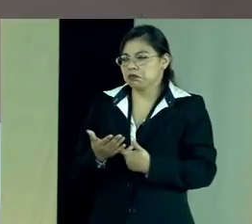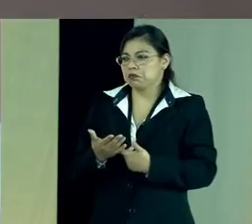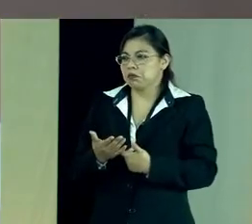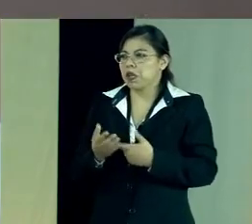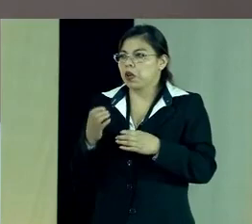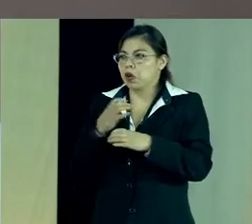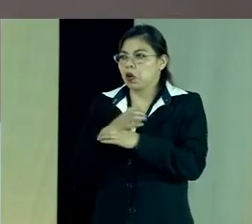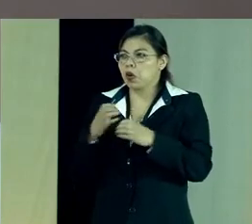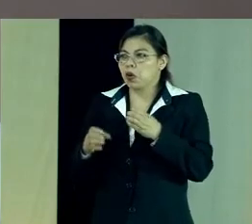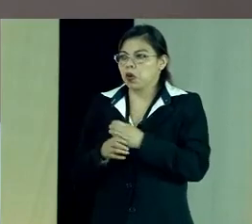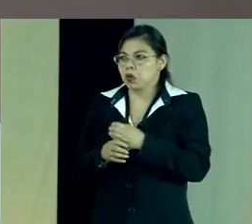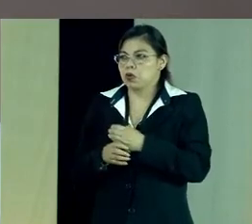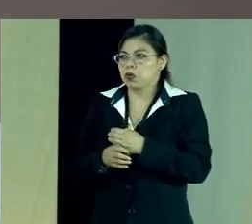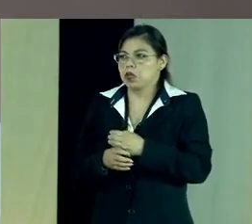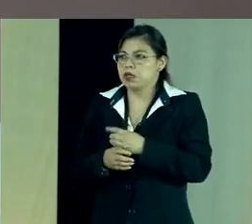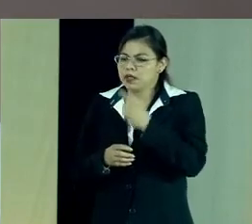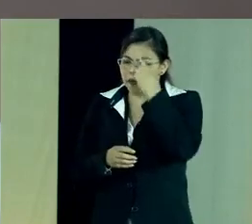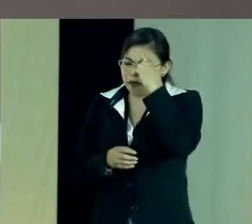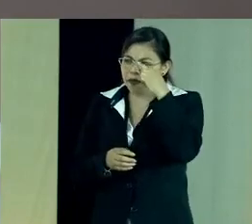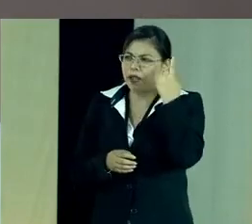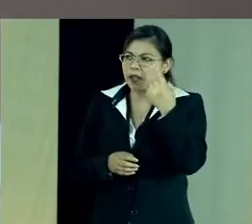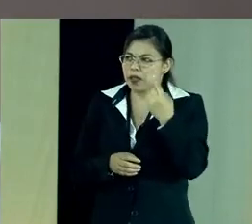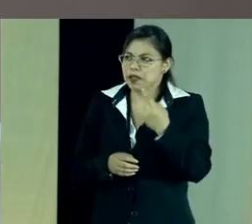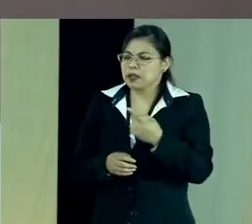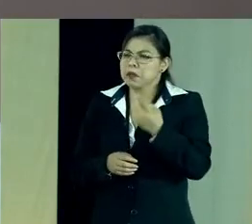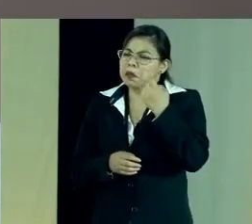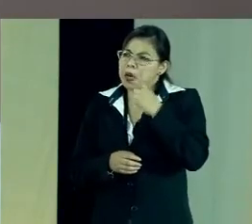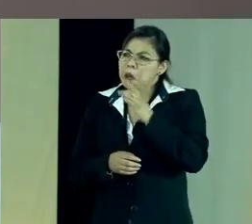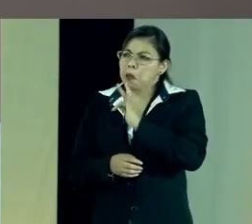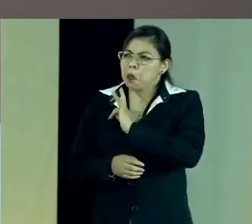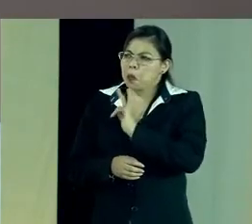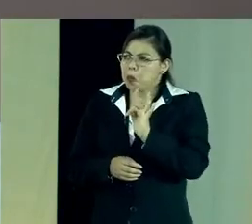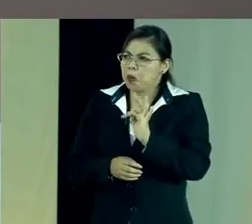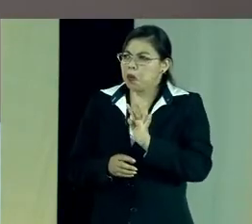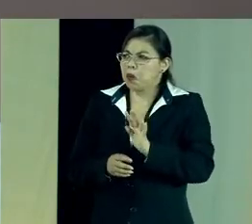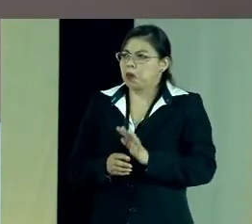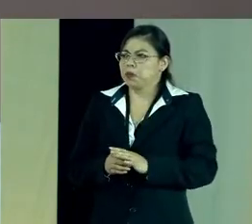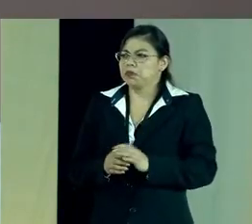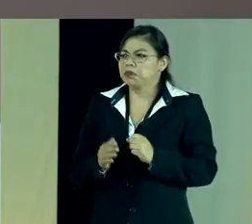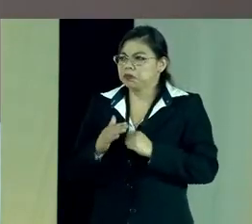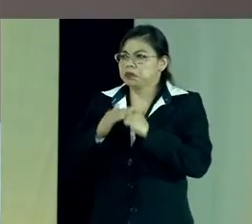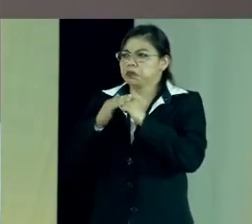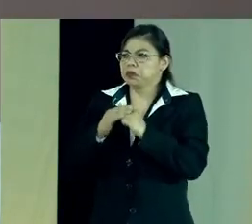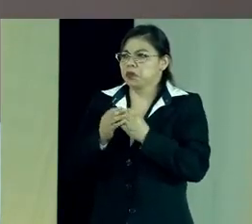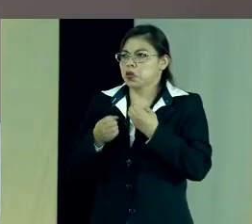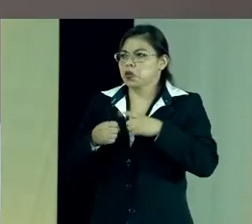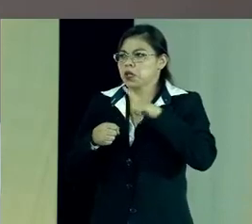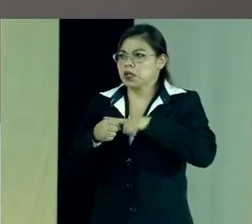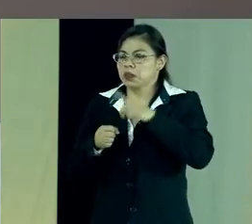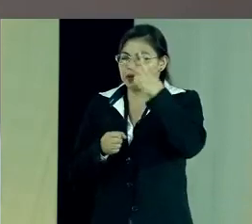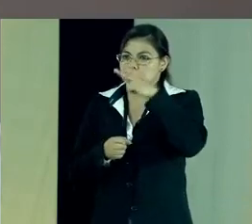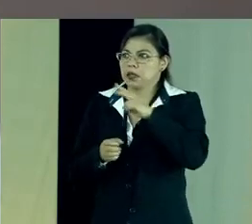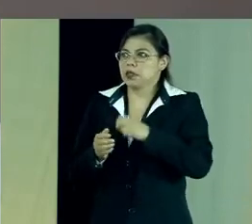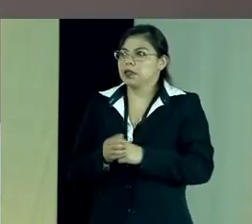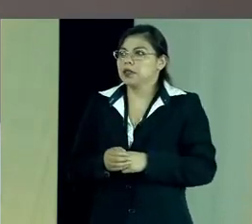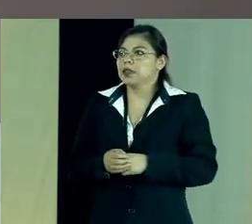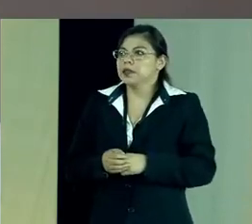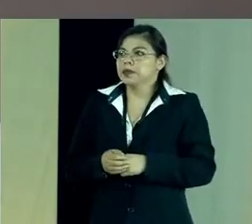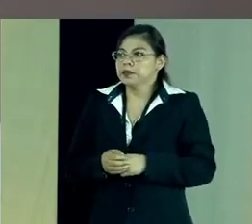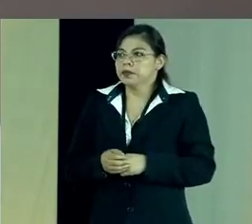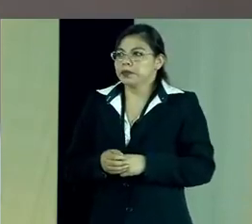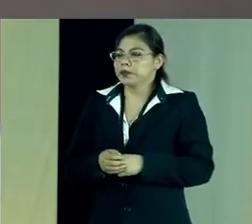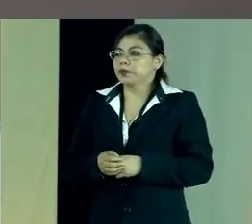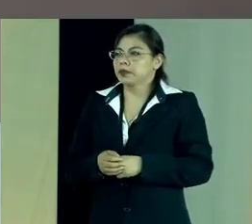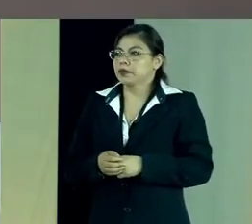cosas un poco más sencillas pero a reforzar la sociedad mexicana en la sociedad